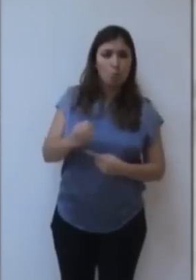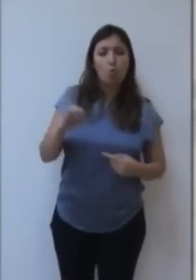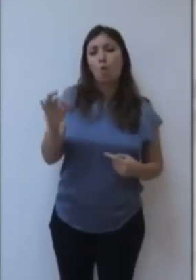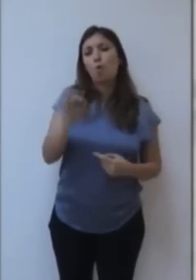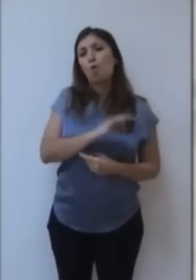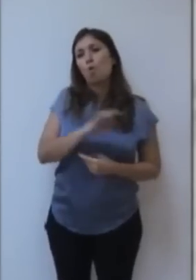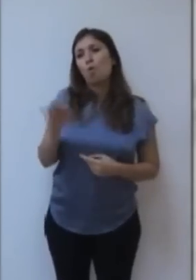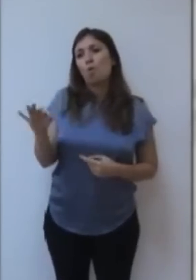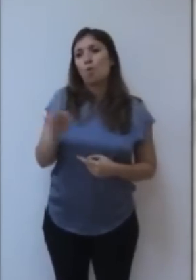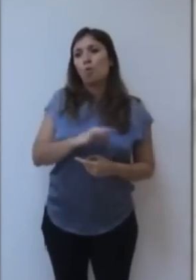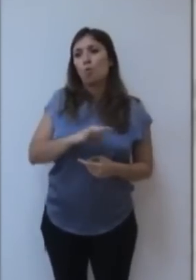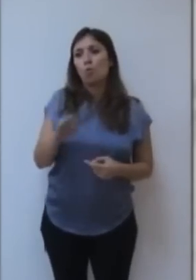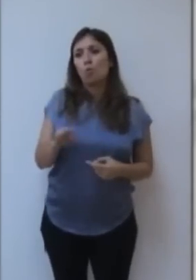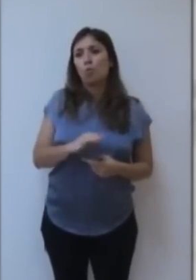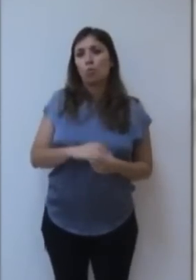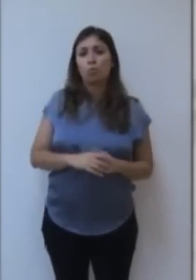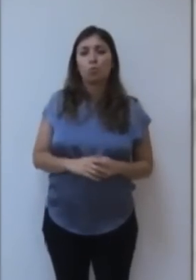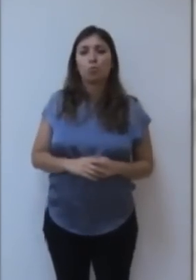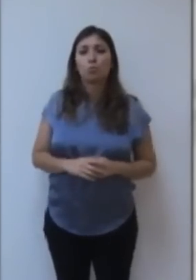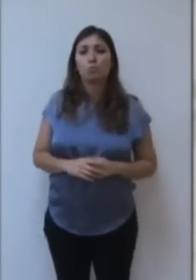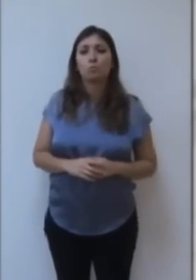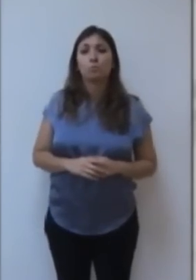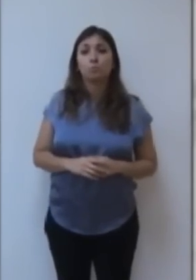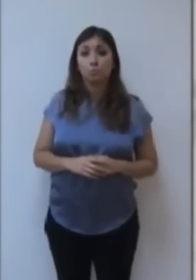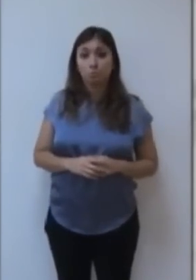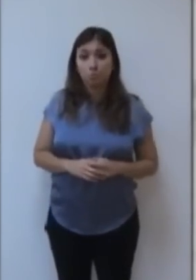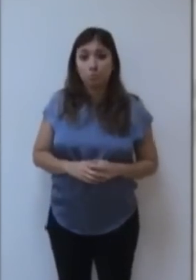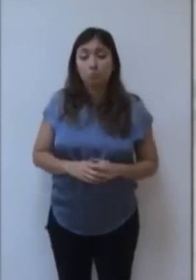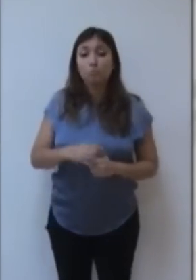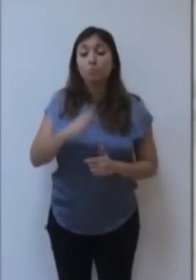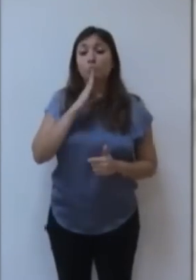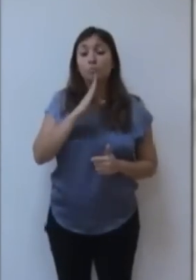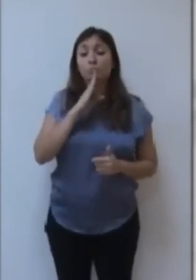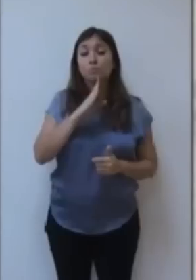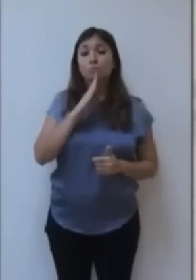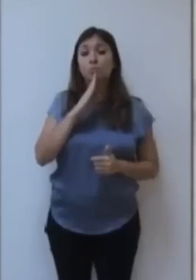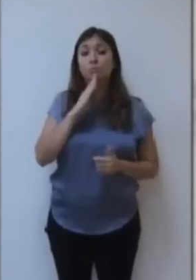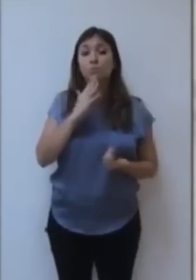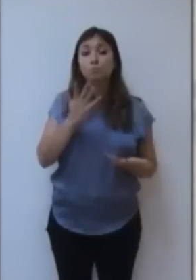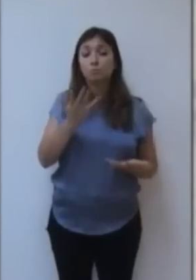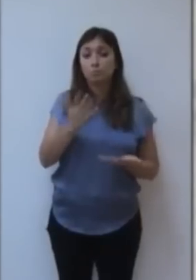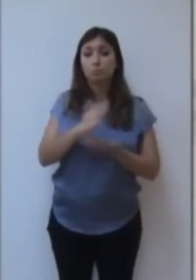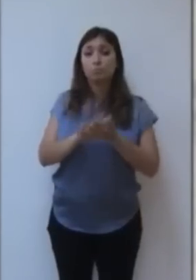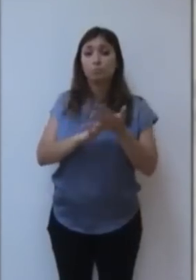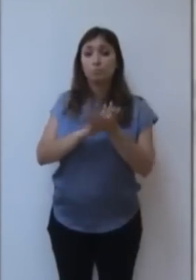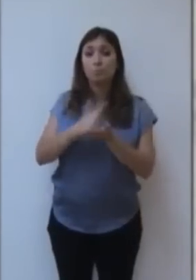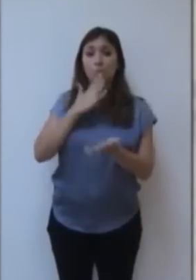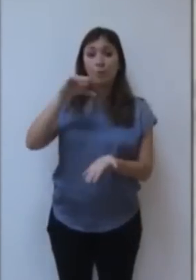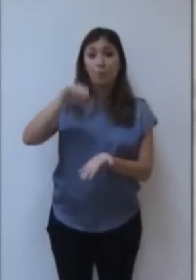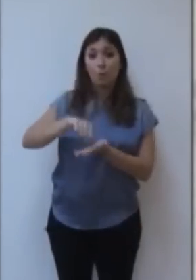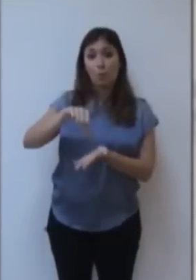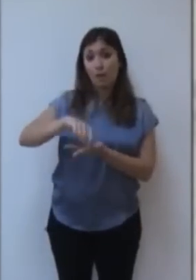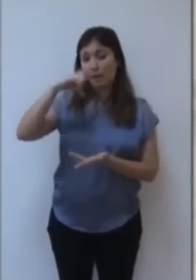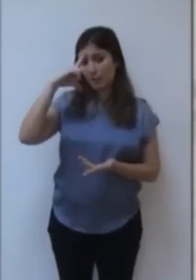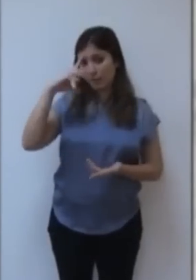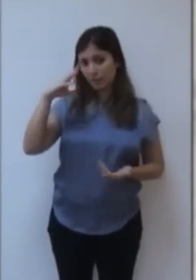Hablábamos también de, bueno, pues que se decía, en las ciudades inteligentes, bueno,